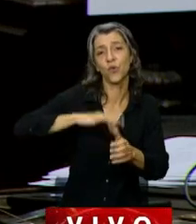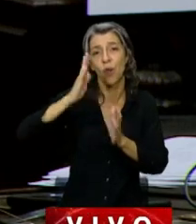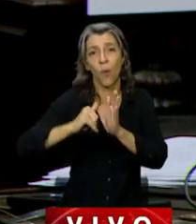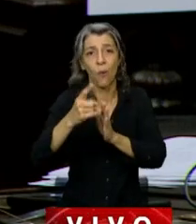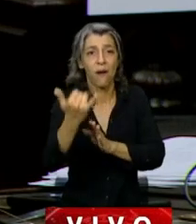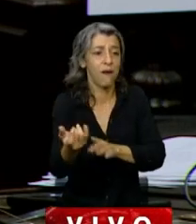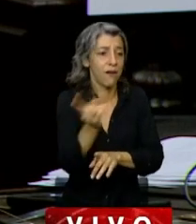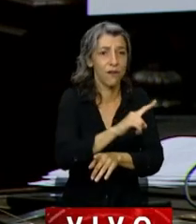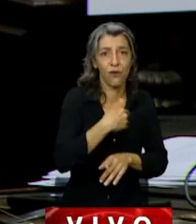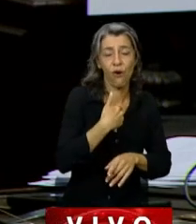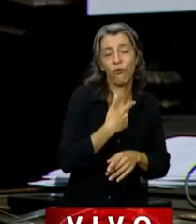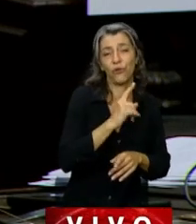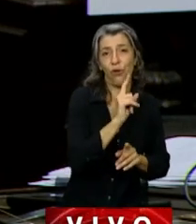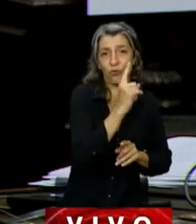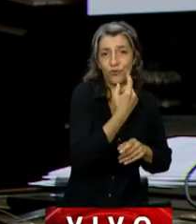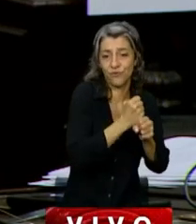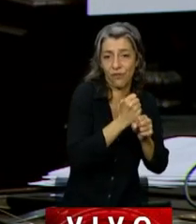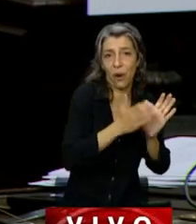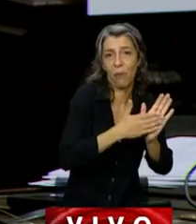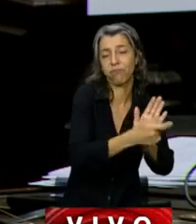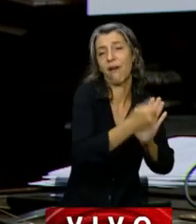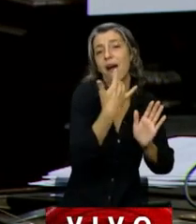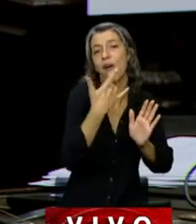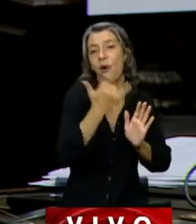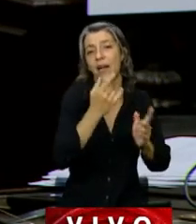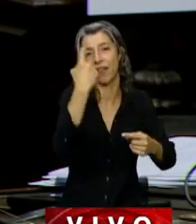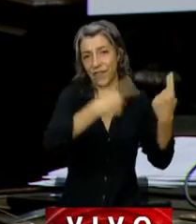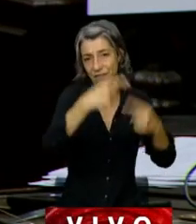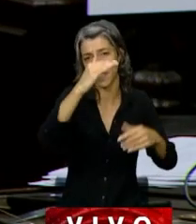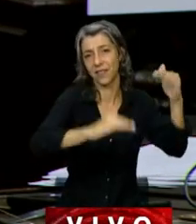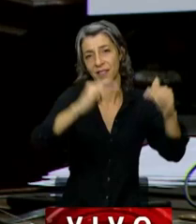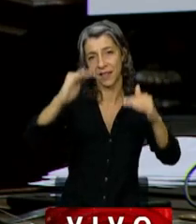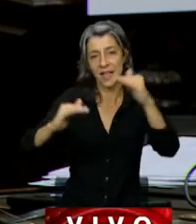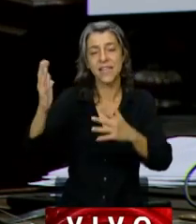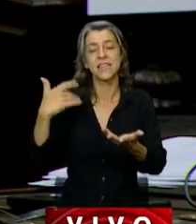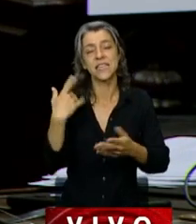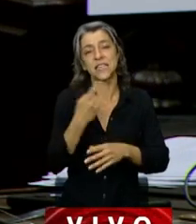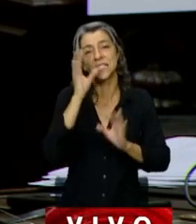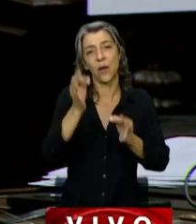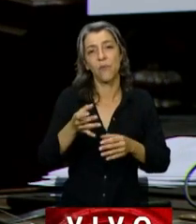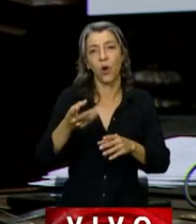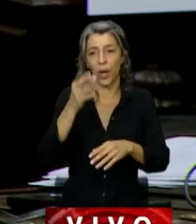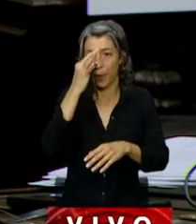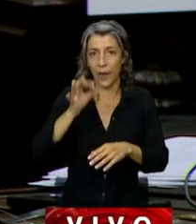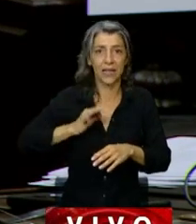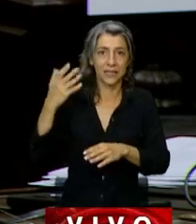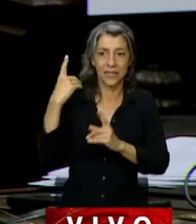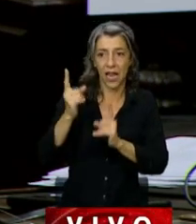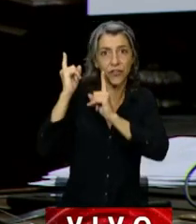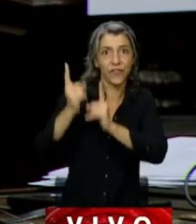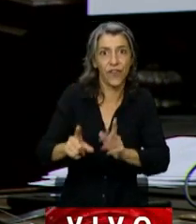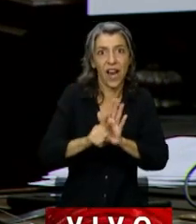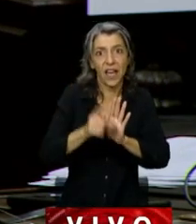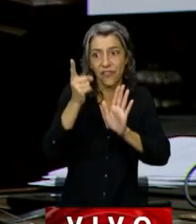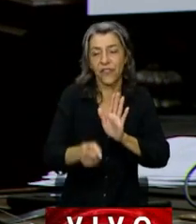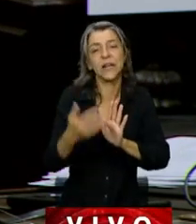de educación, pero hay deducciones que no se actualizan hace 20 años. Entonces, creo que, como en este tema, en muchos otros,